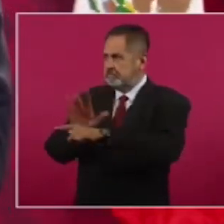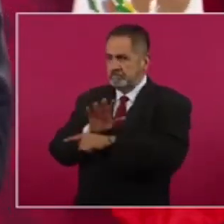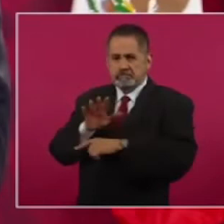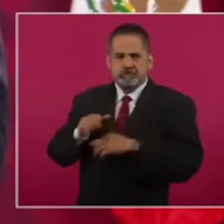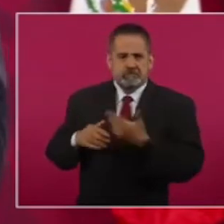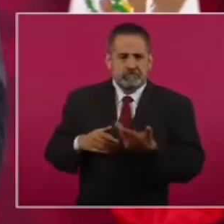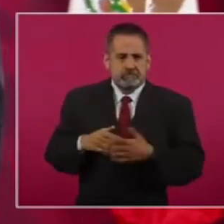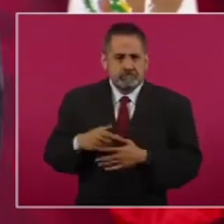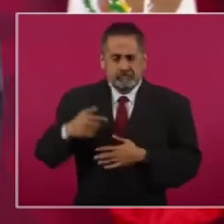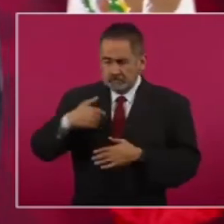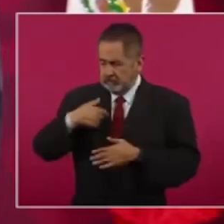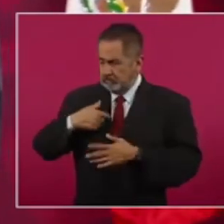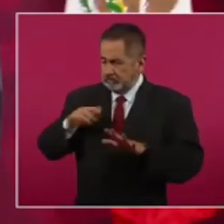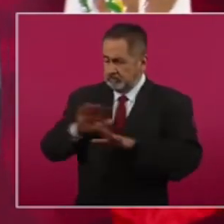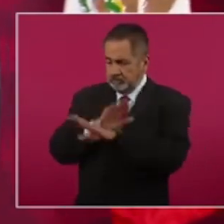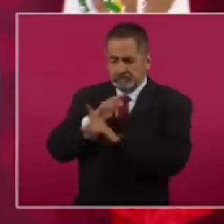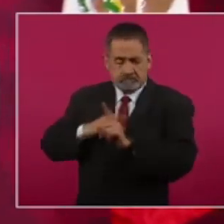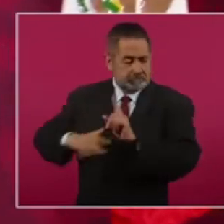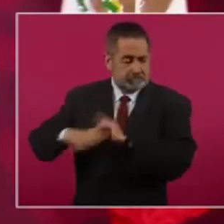yo y mi circunstancia.